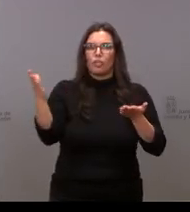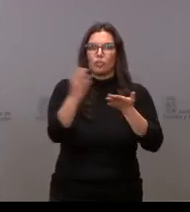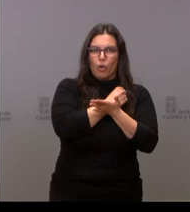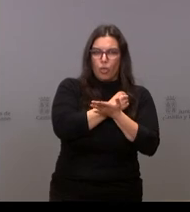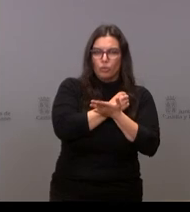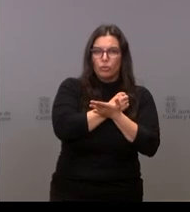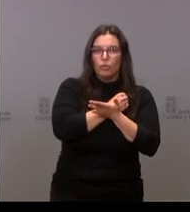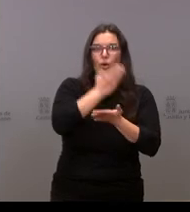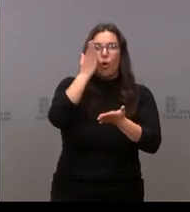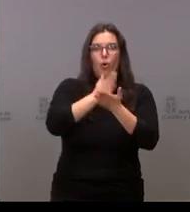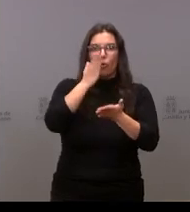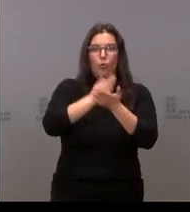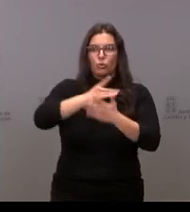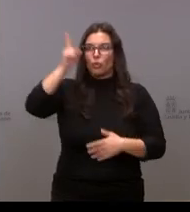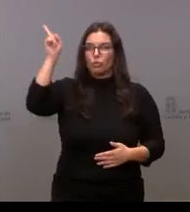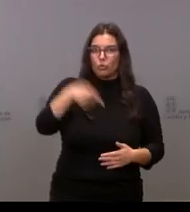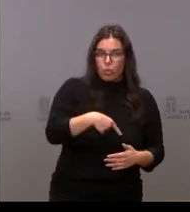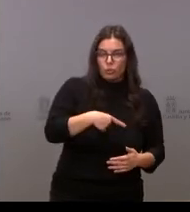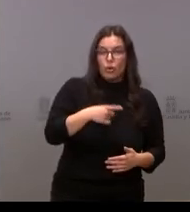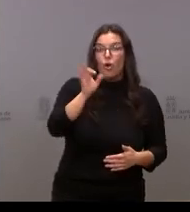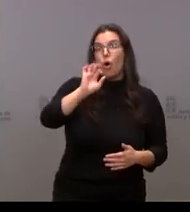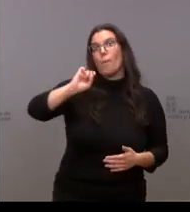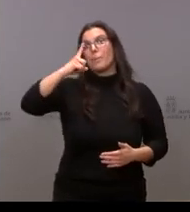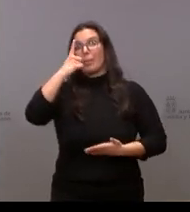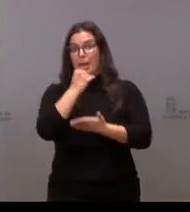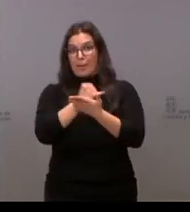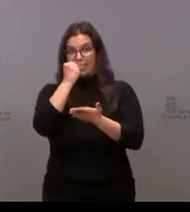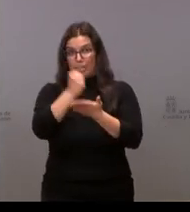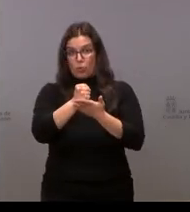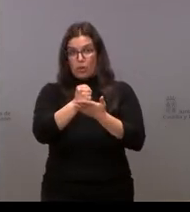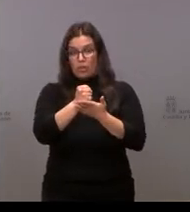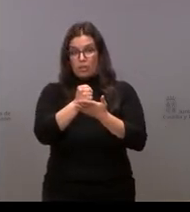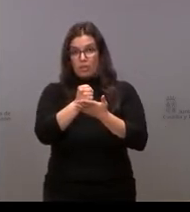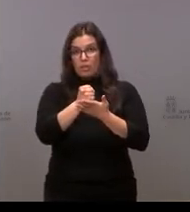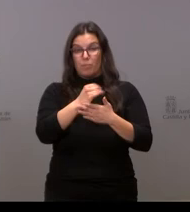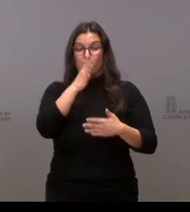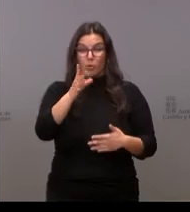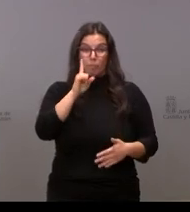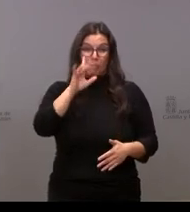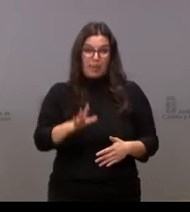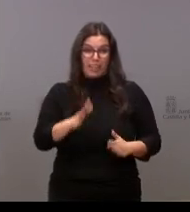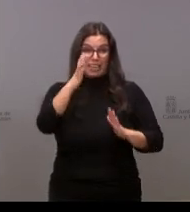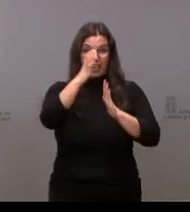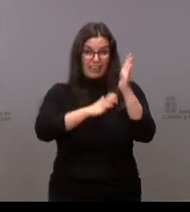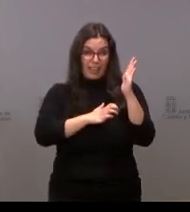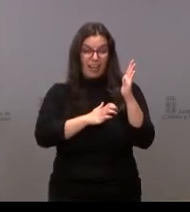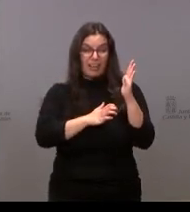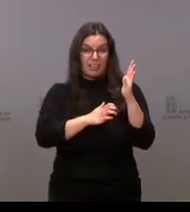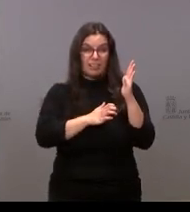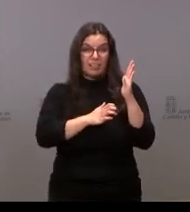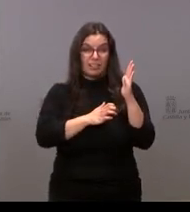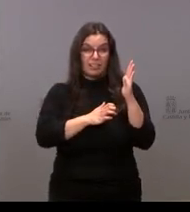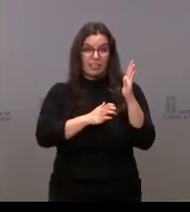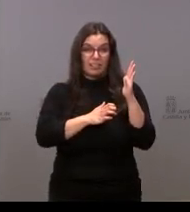universitaria de la primera matrícula me parece que la rebaja a estos niveles de hace 10 años